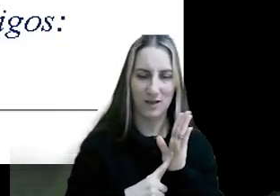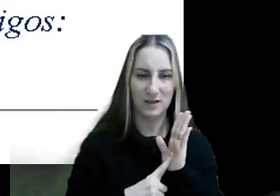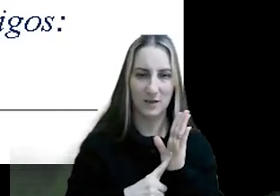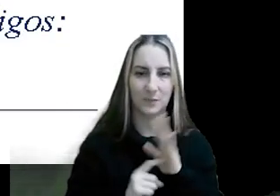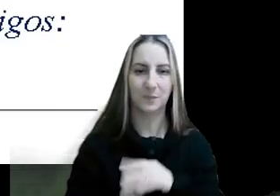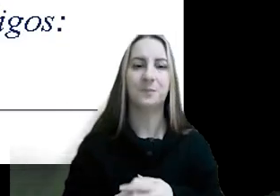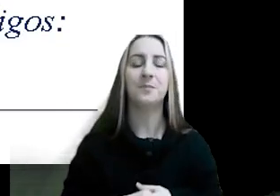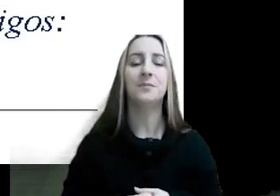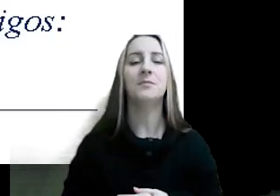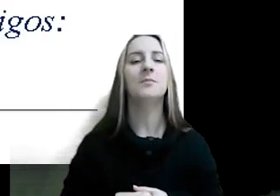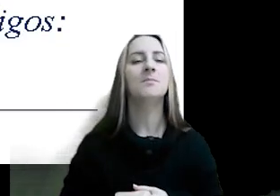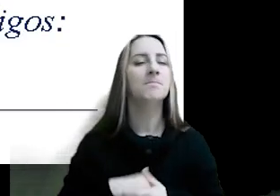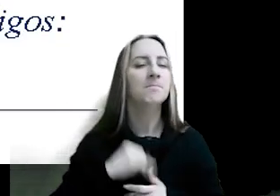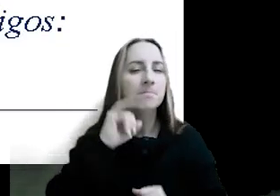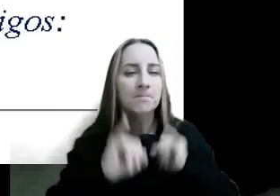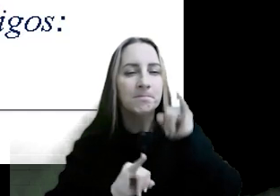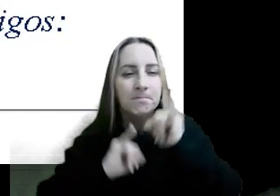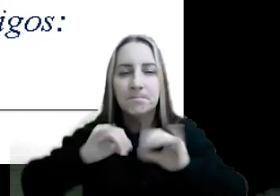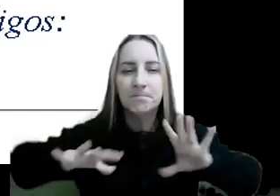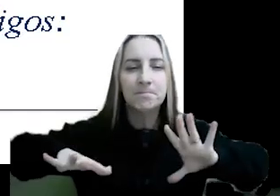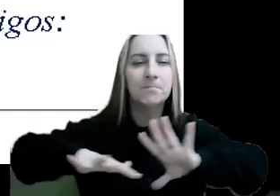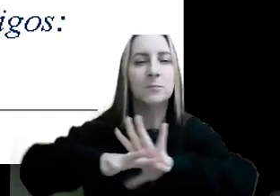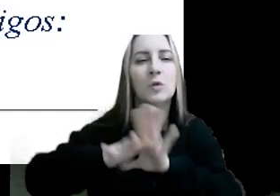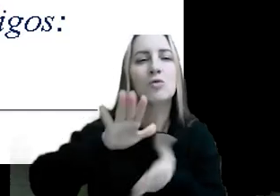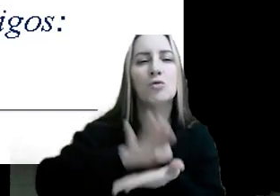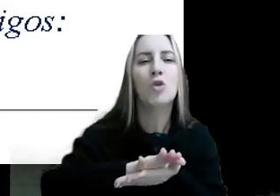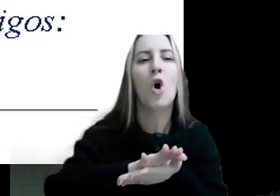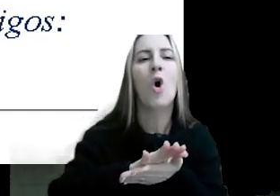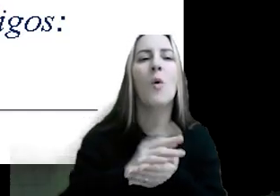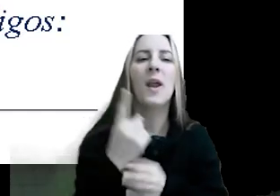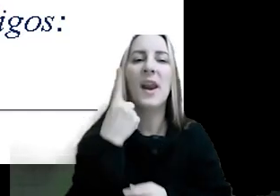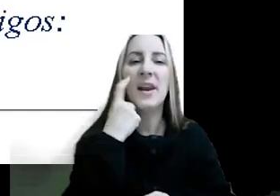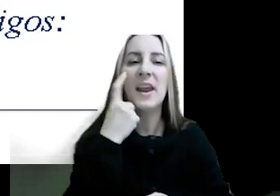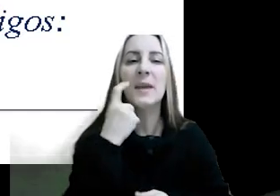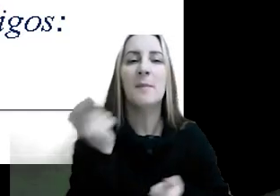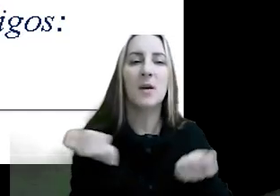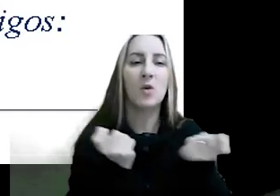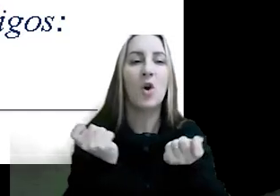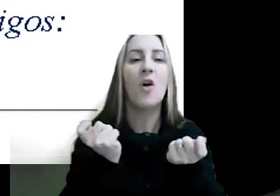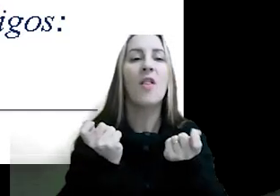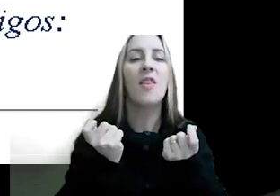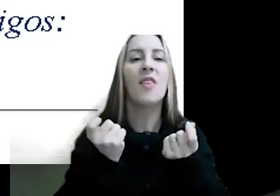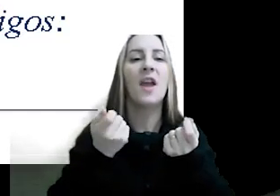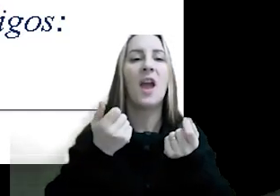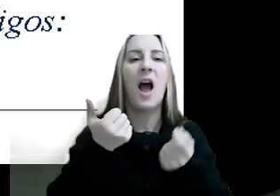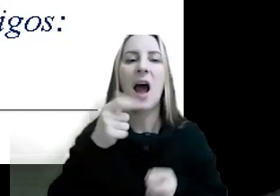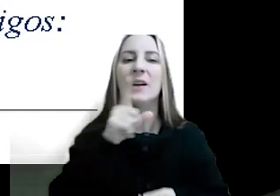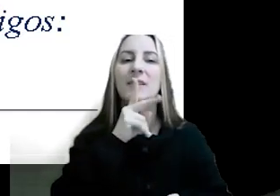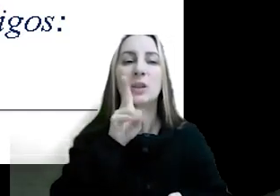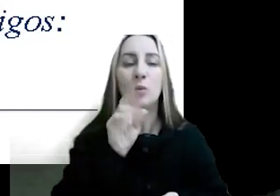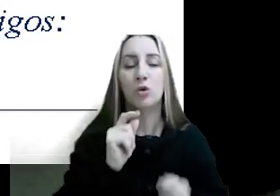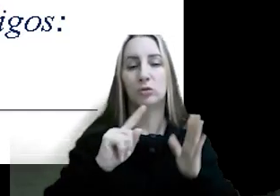dar precisiones sobre el régimen de regularización de activos, título 2 de la ley